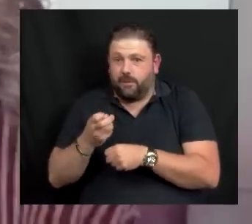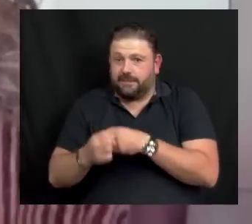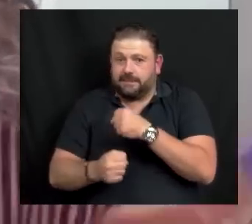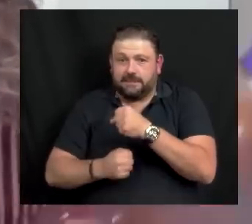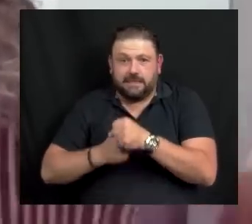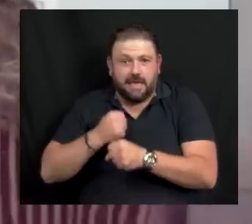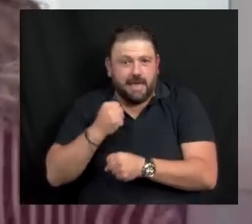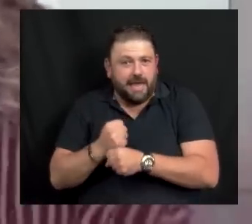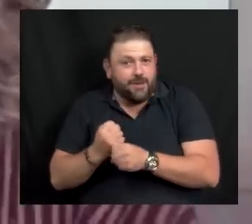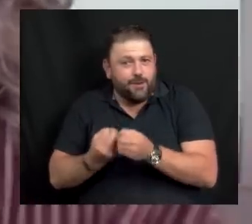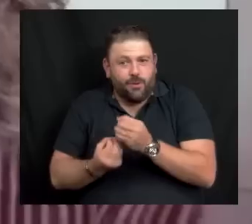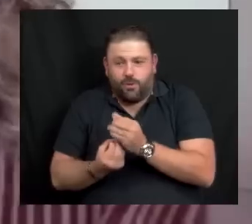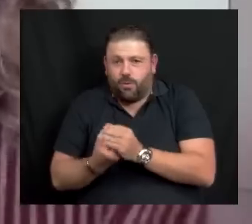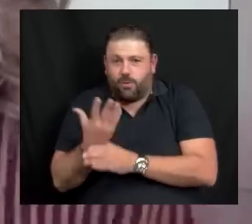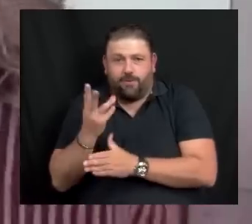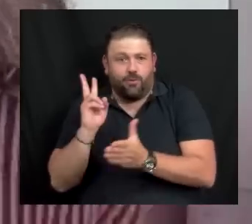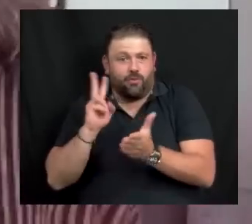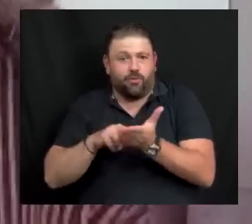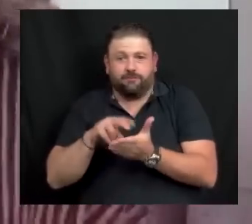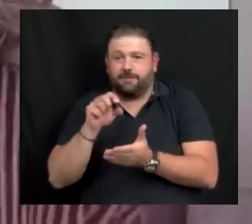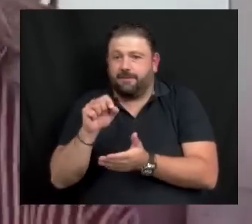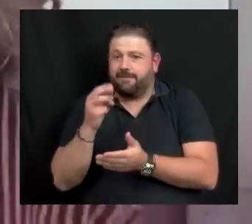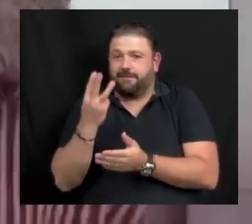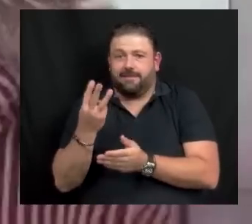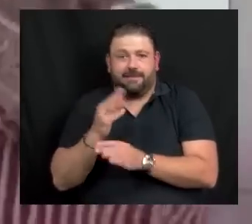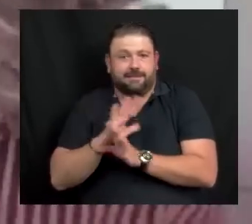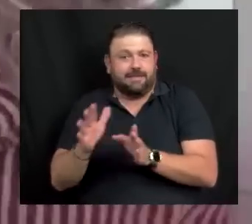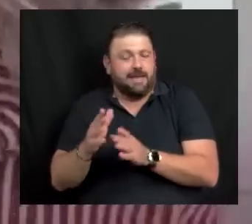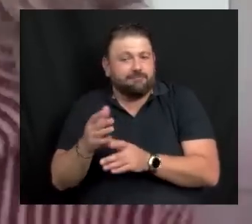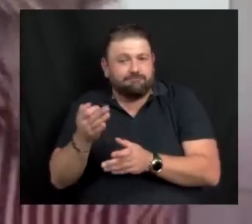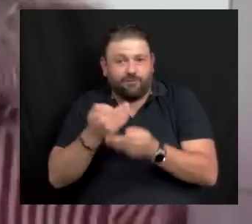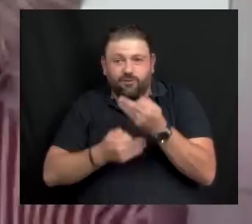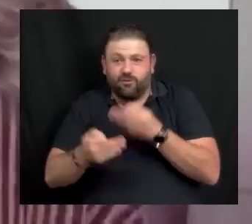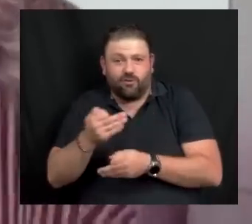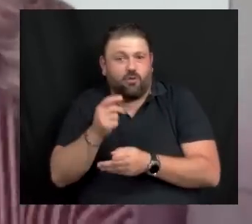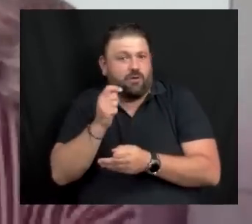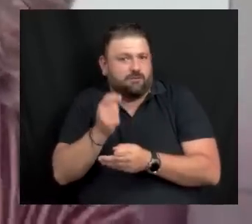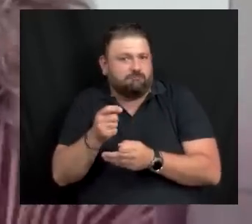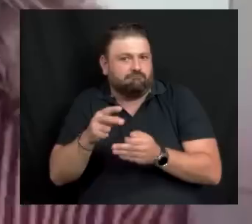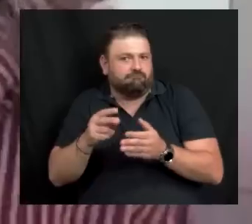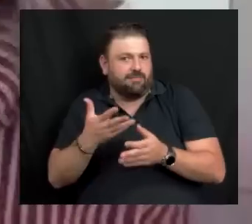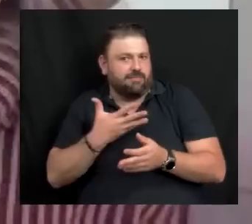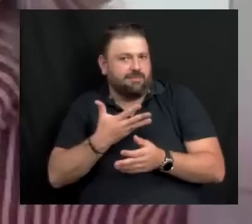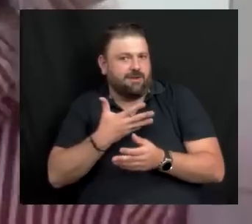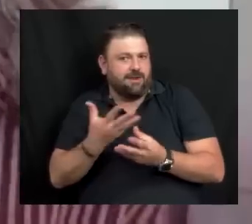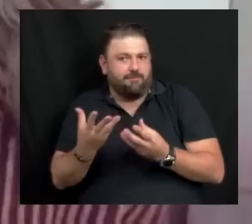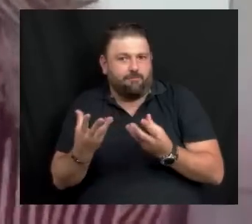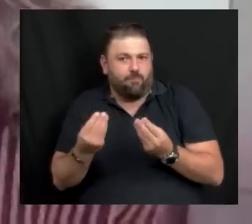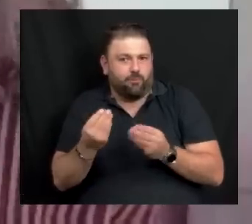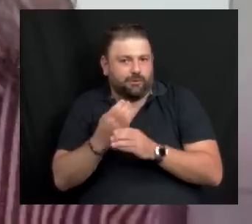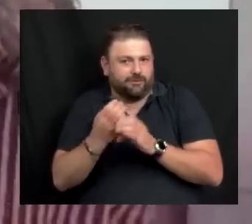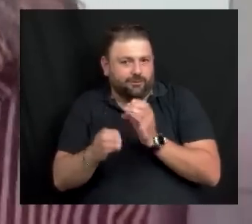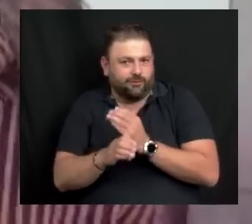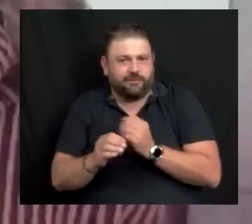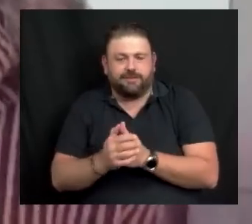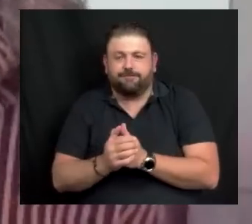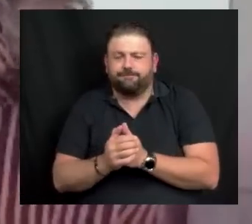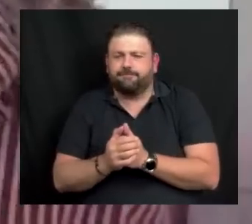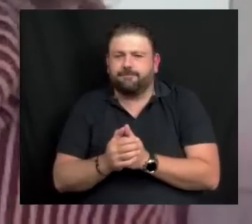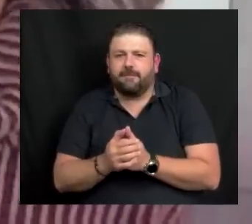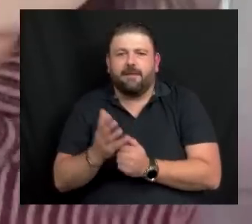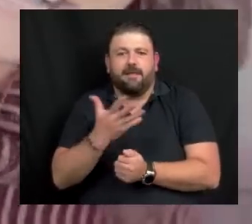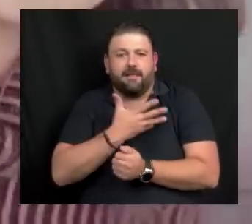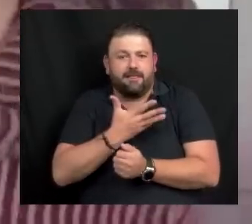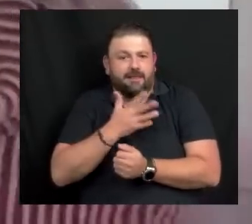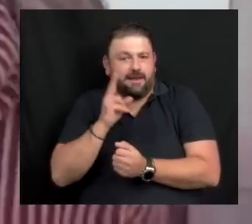el 2023 para nosotros en OmniLife pues significa muchísimo, ¿verdad, amor? Tiene que ver con el hecho de